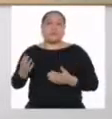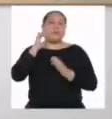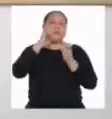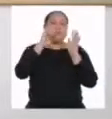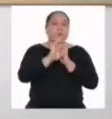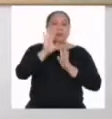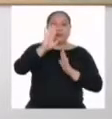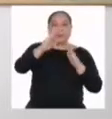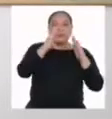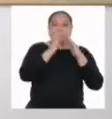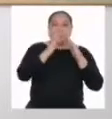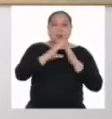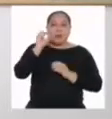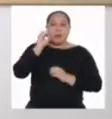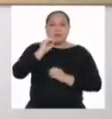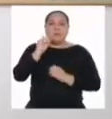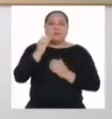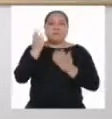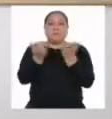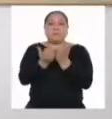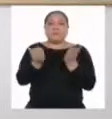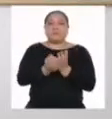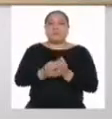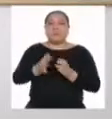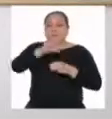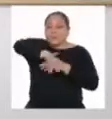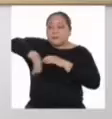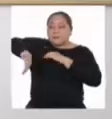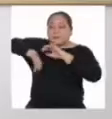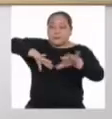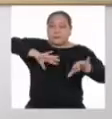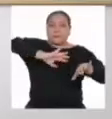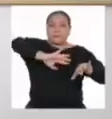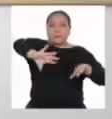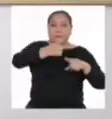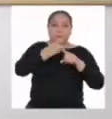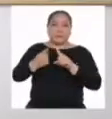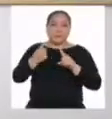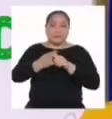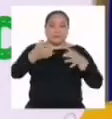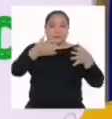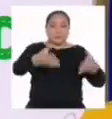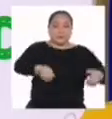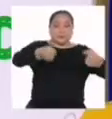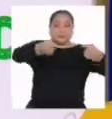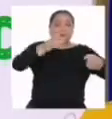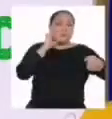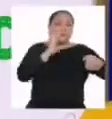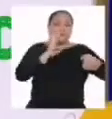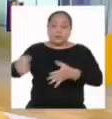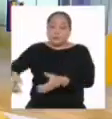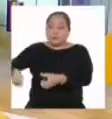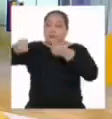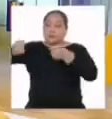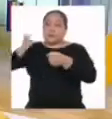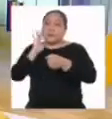la escuela, es posible separar los desechos en los diferentes tipos de tachos. ¡Claro! Yo en casa,